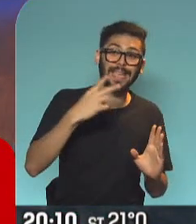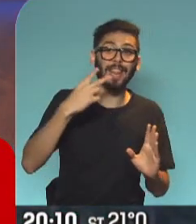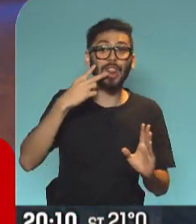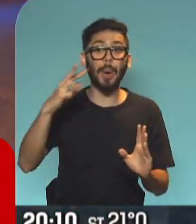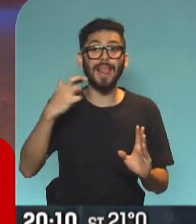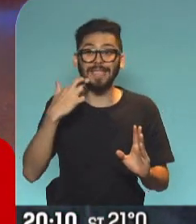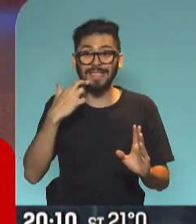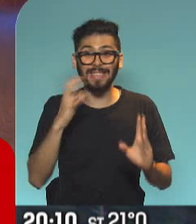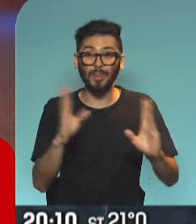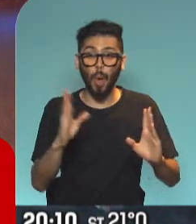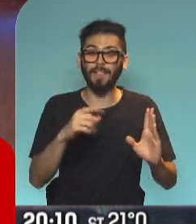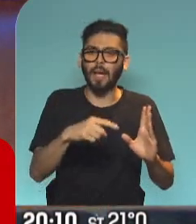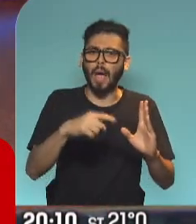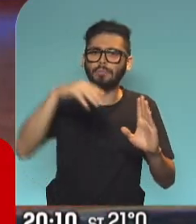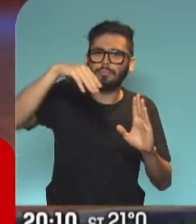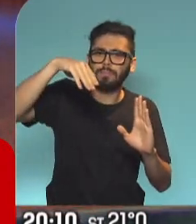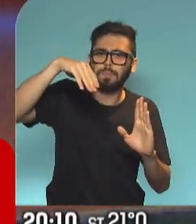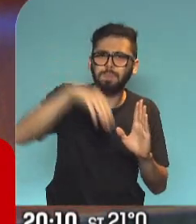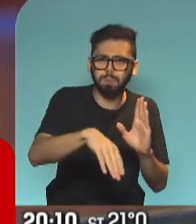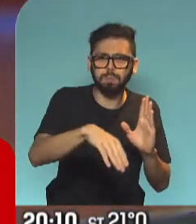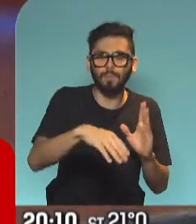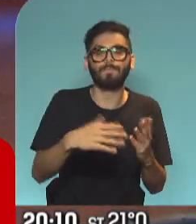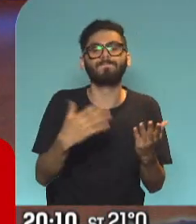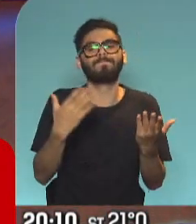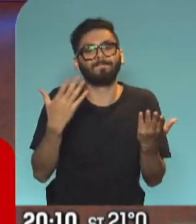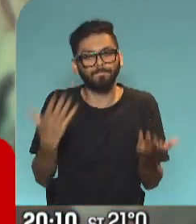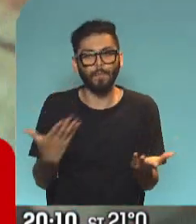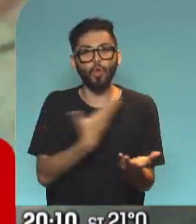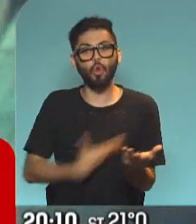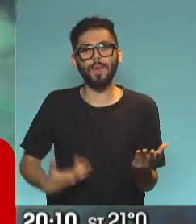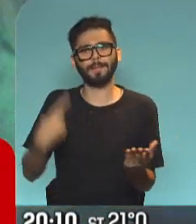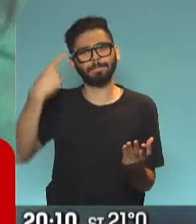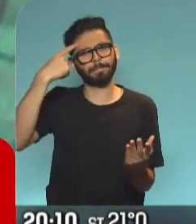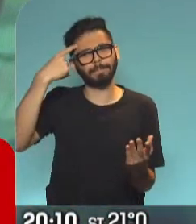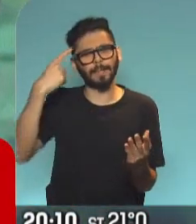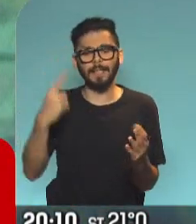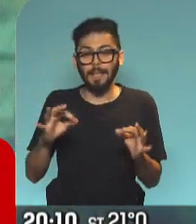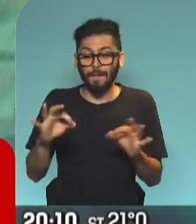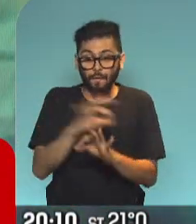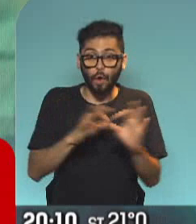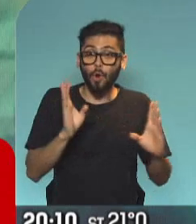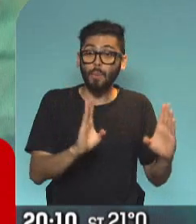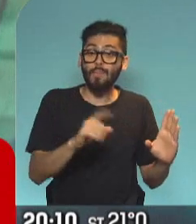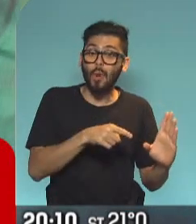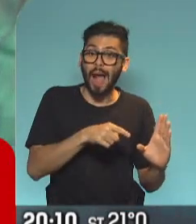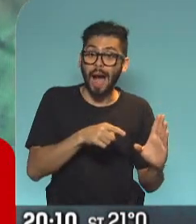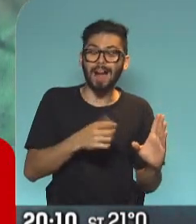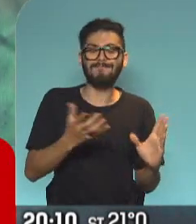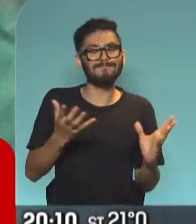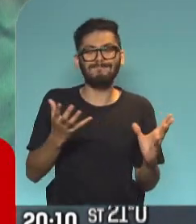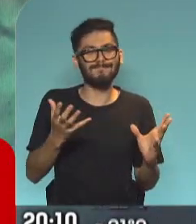y diciembre de 2019. Es por eso que desde el gobierno se cree que la fórmula anterior no es la